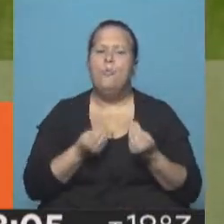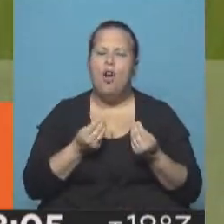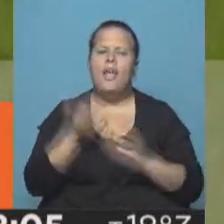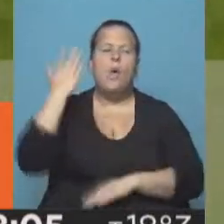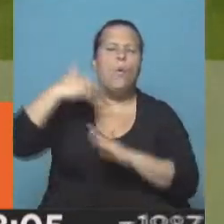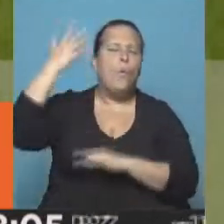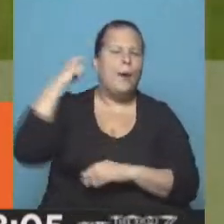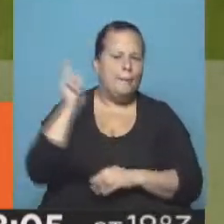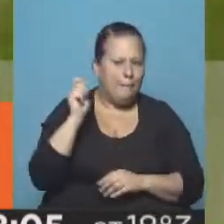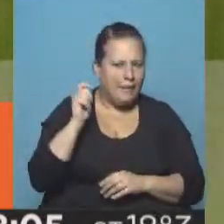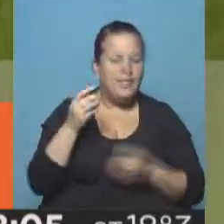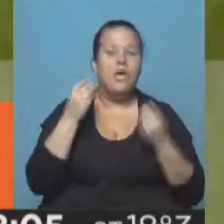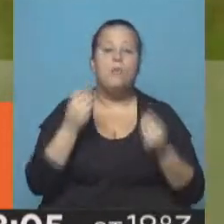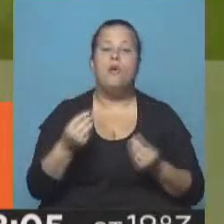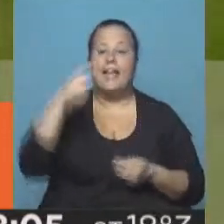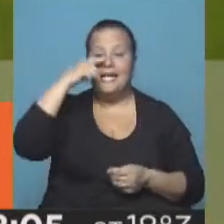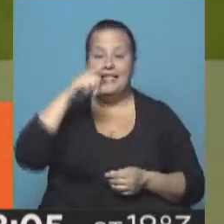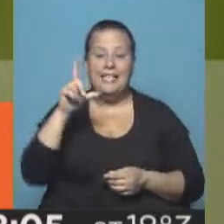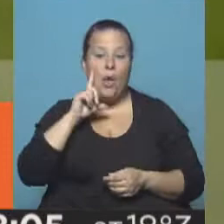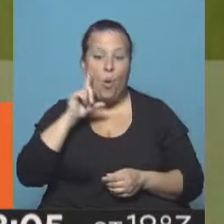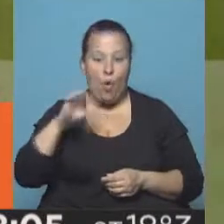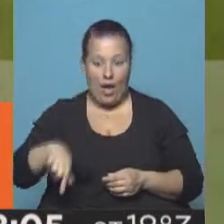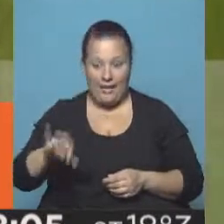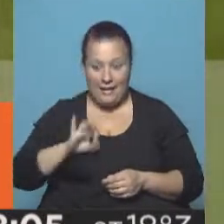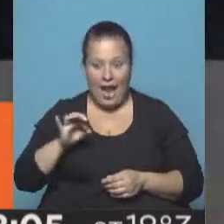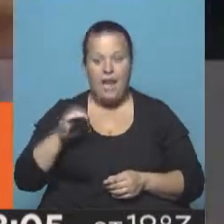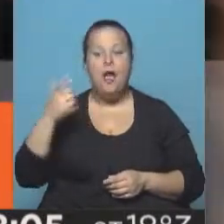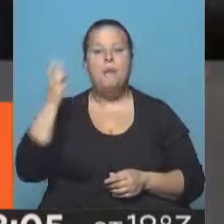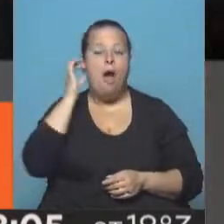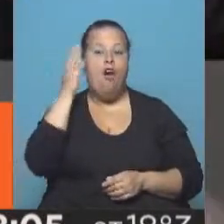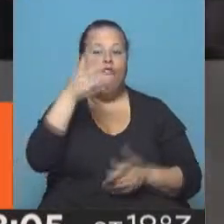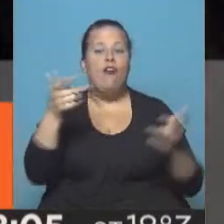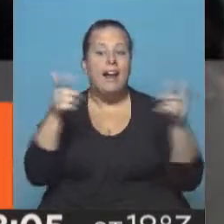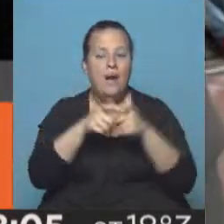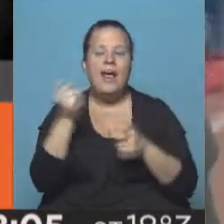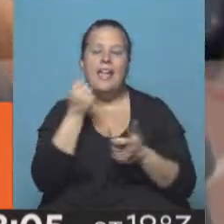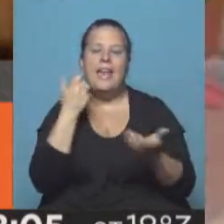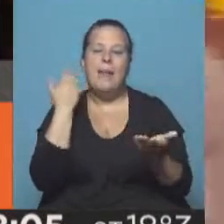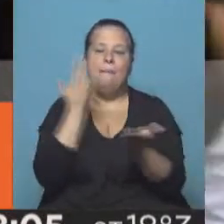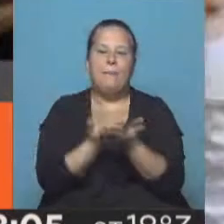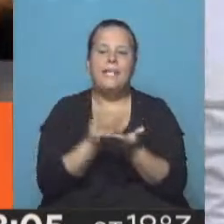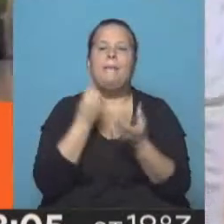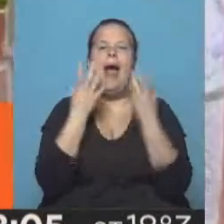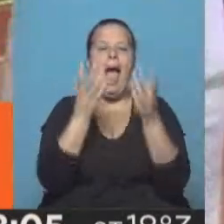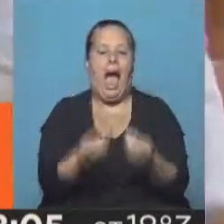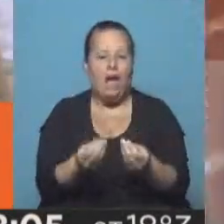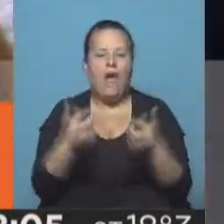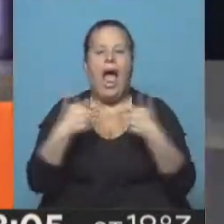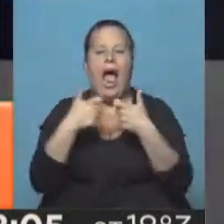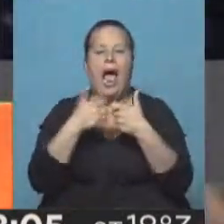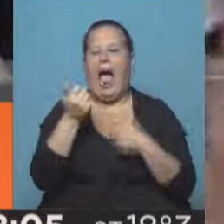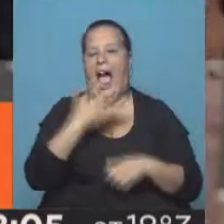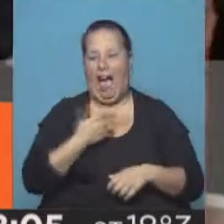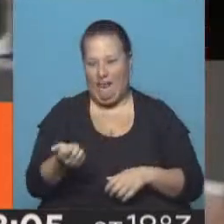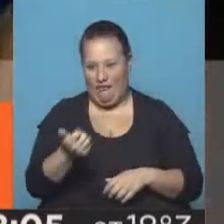data de hace algunos meses? Porque el 7 de julio de este año, Maradona fue a una reunión donde quería tratar de presentarse para ayudar en la Asociación del